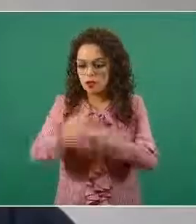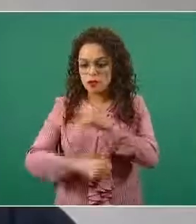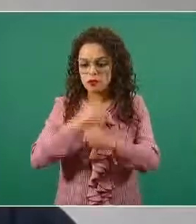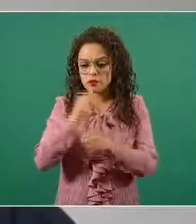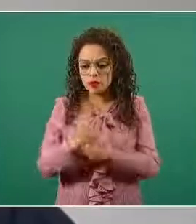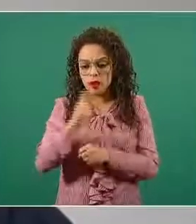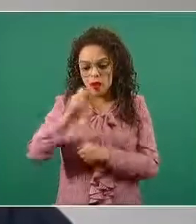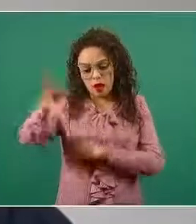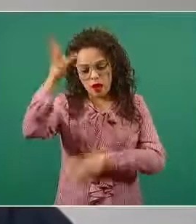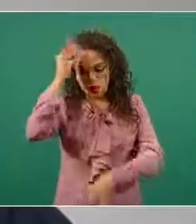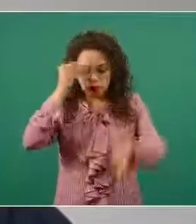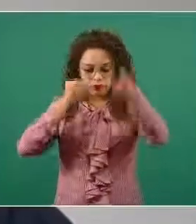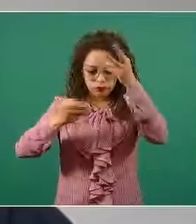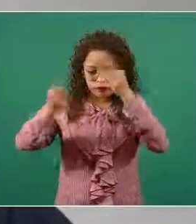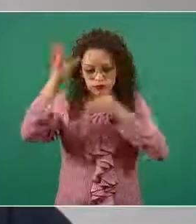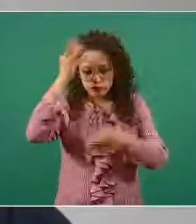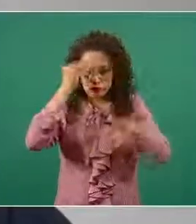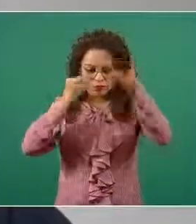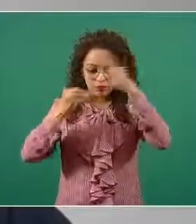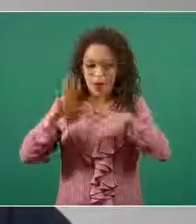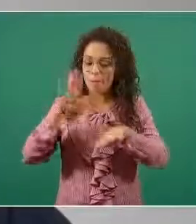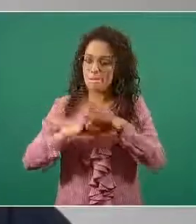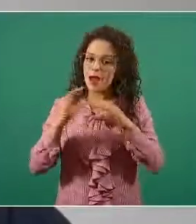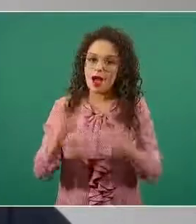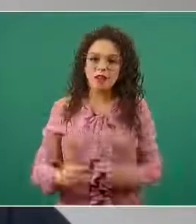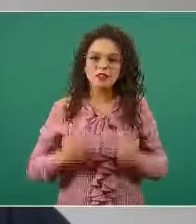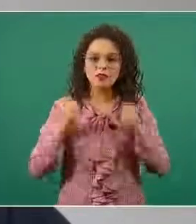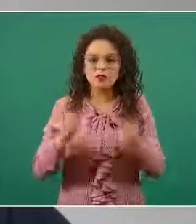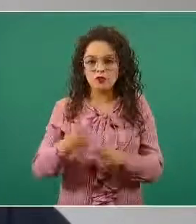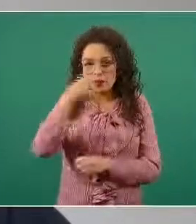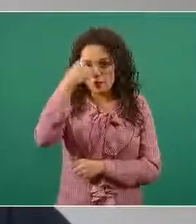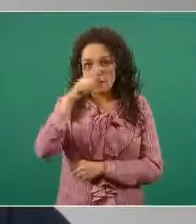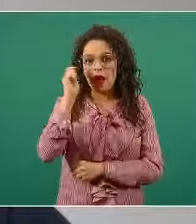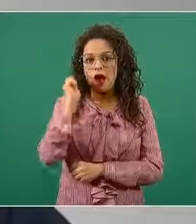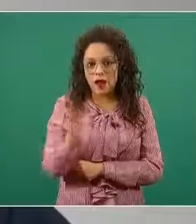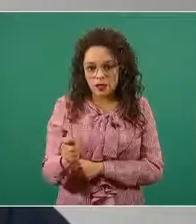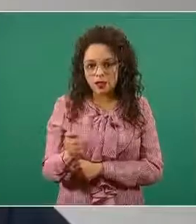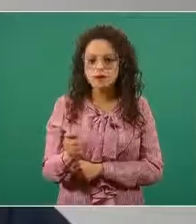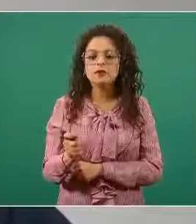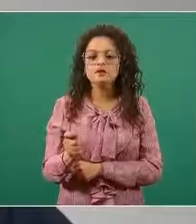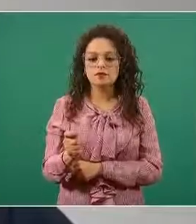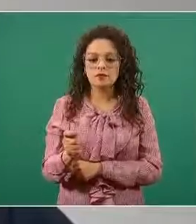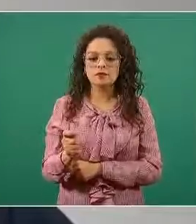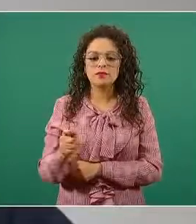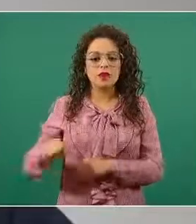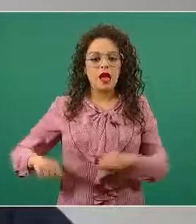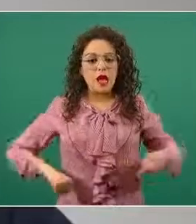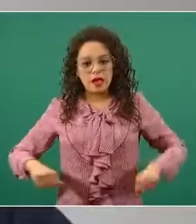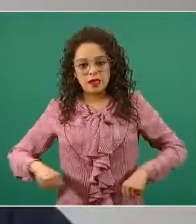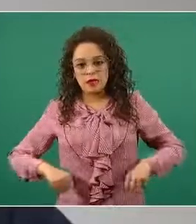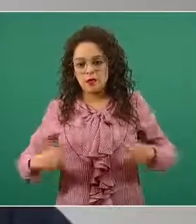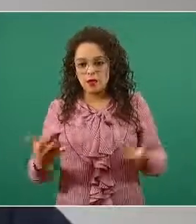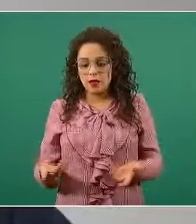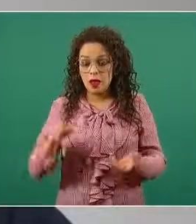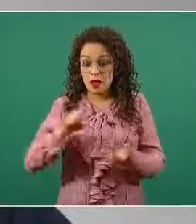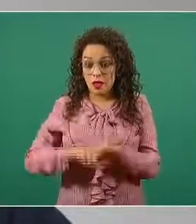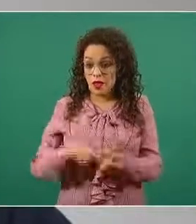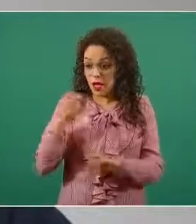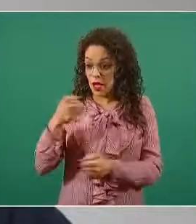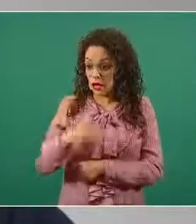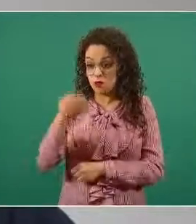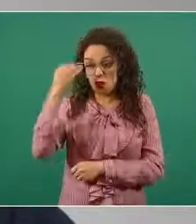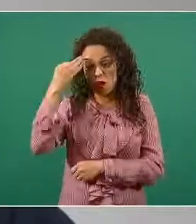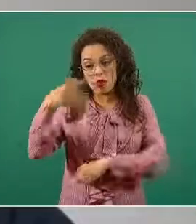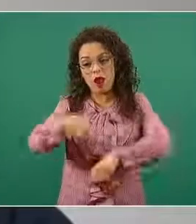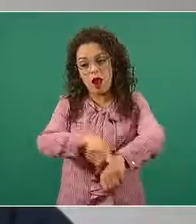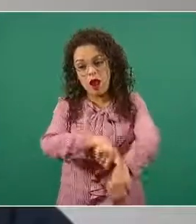preparación, son los años más intensivos de las prácticas, precisamente en unidades de salud. Ya no son años en los que se lleve mucho